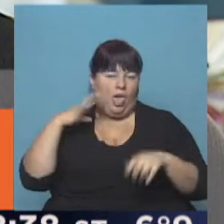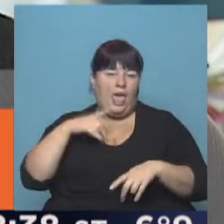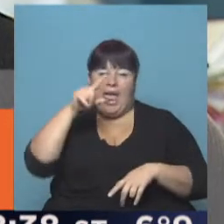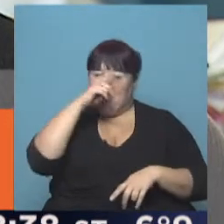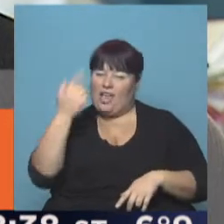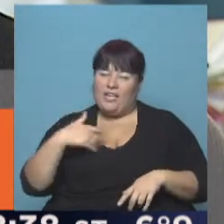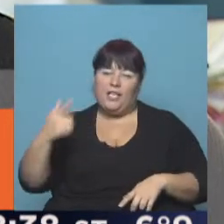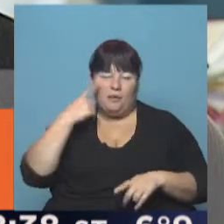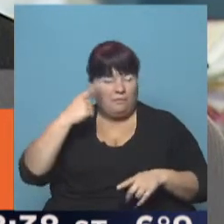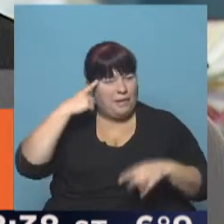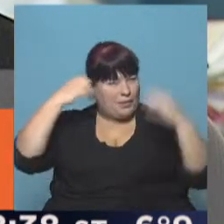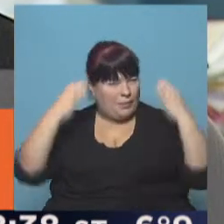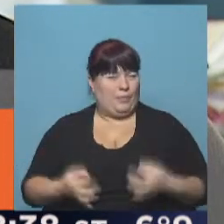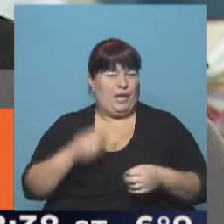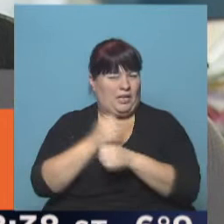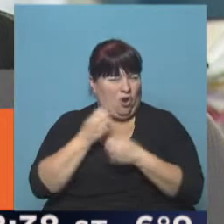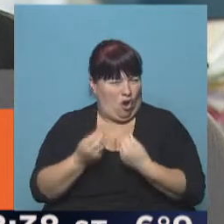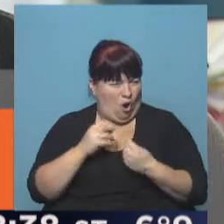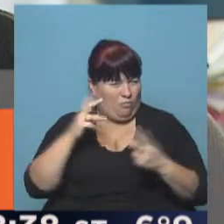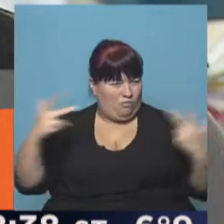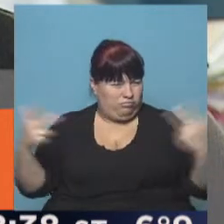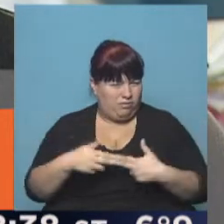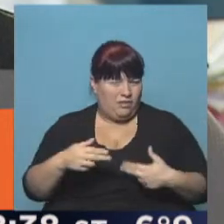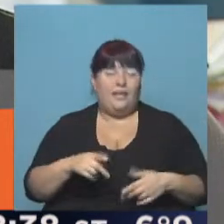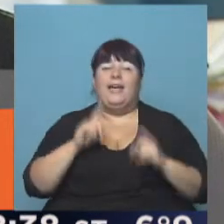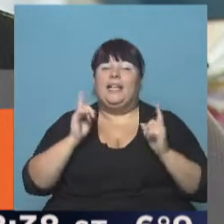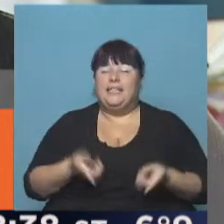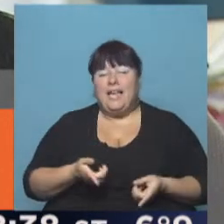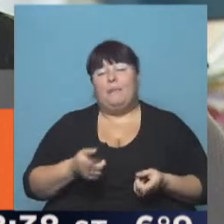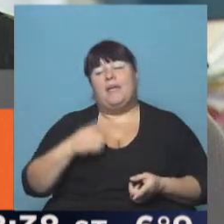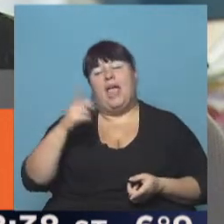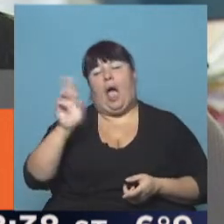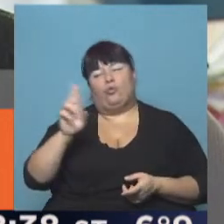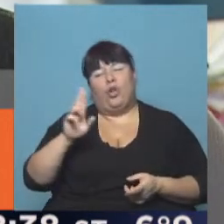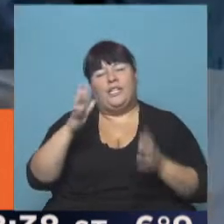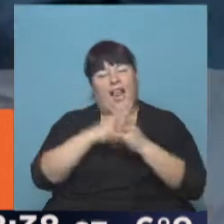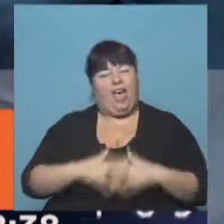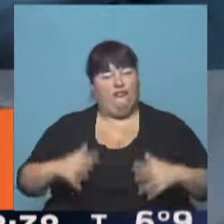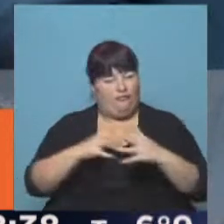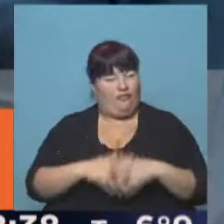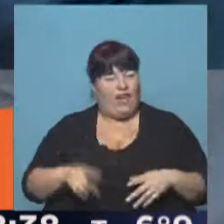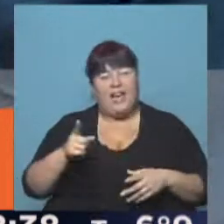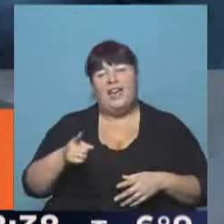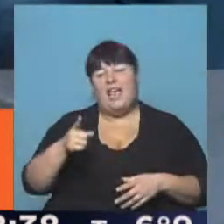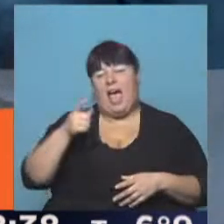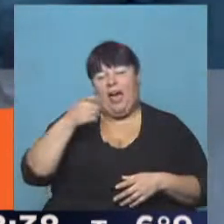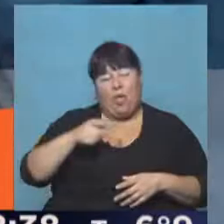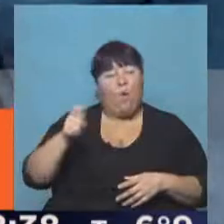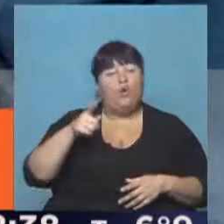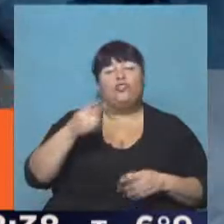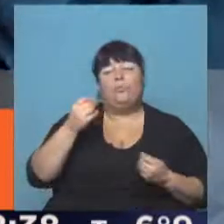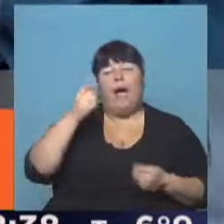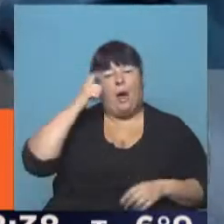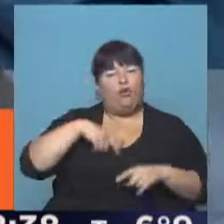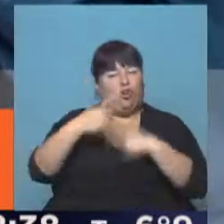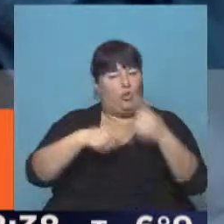Estado argentino tome conciencia de lo que está haciendo y paralelamente habilitando la feria judicial para que tribunales